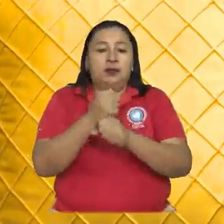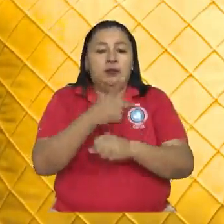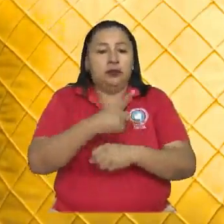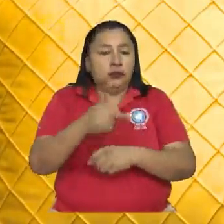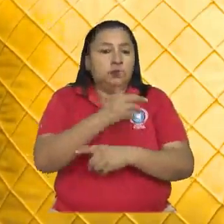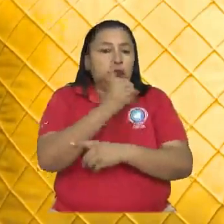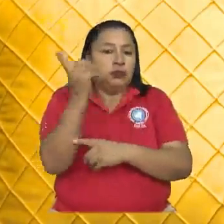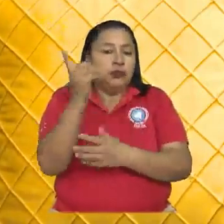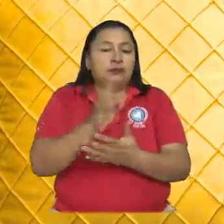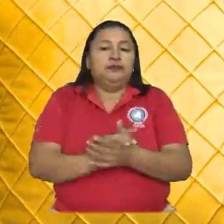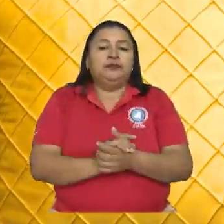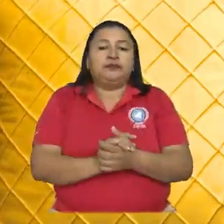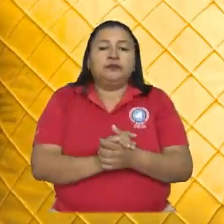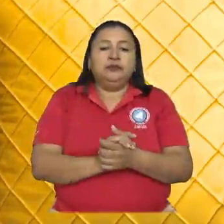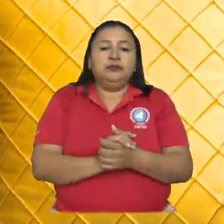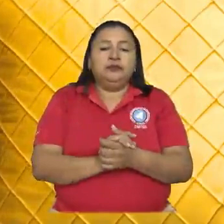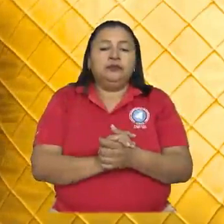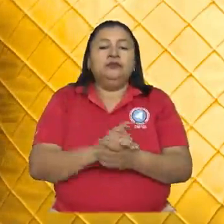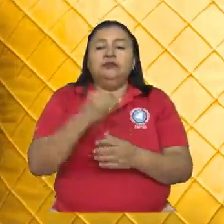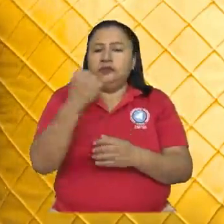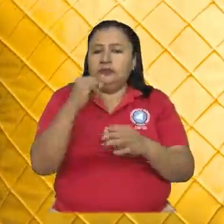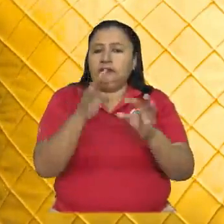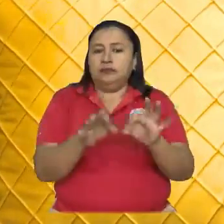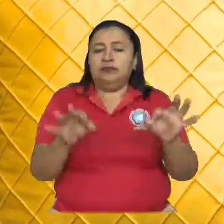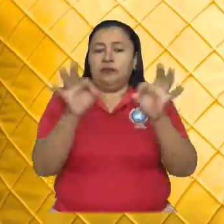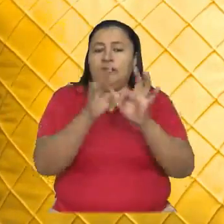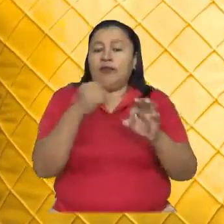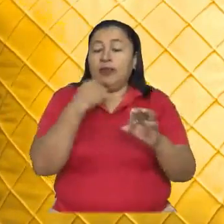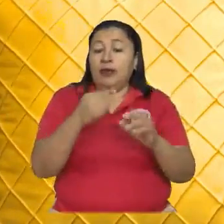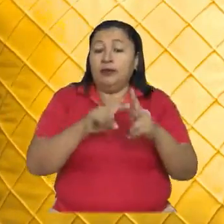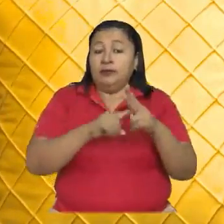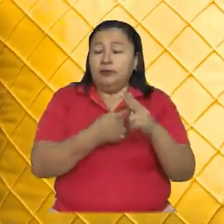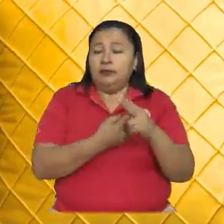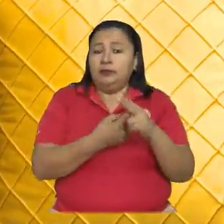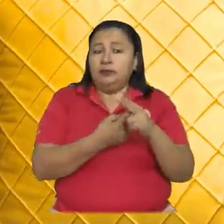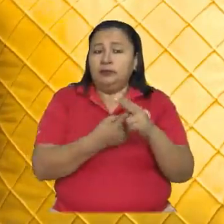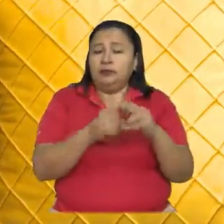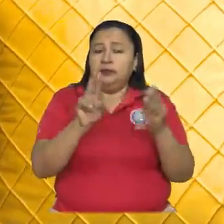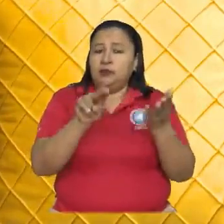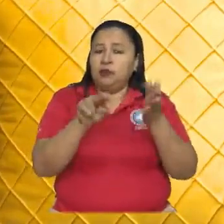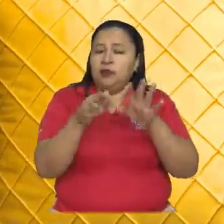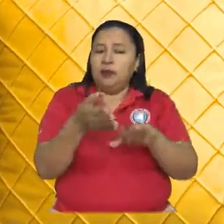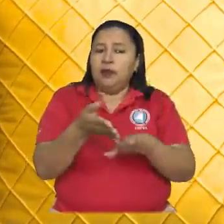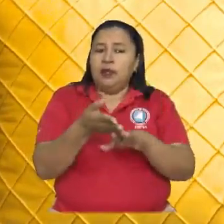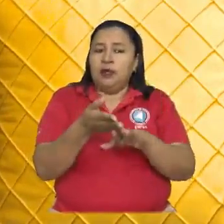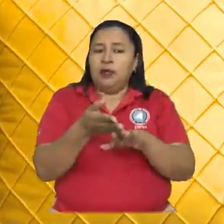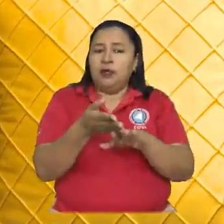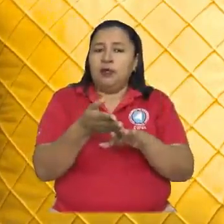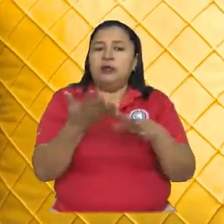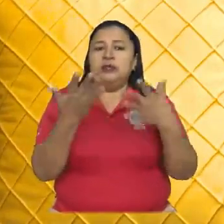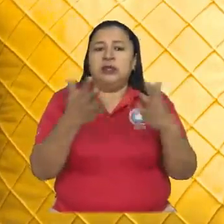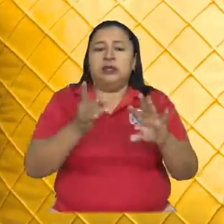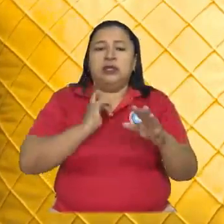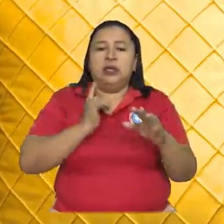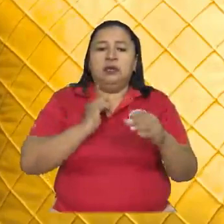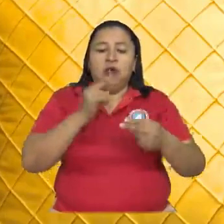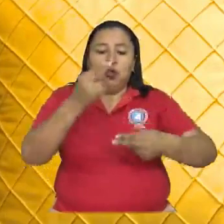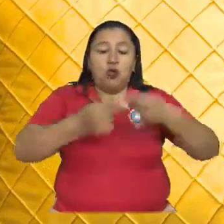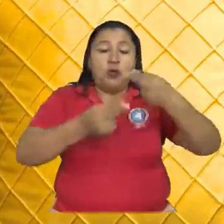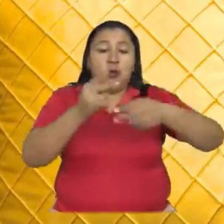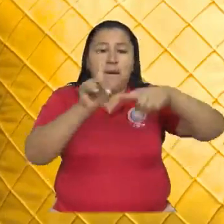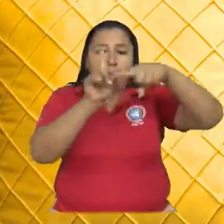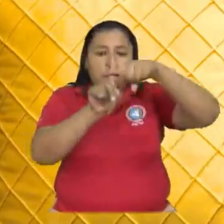días. Cabe destacar también que ya a partir de noviembre ya tenemos cifras